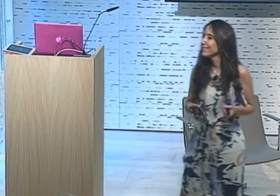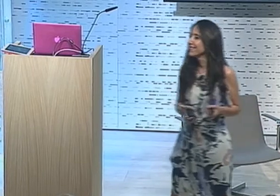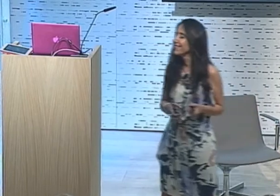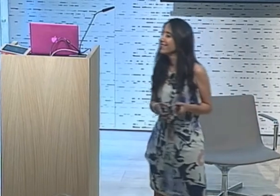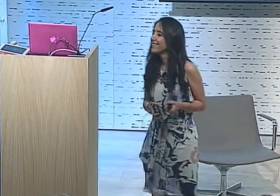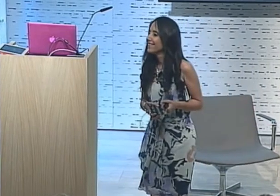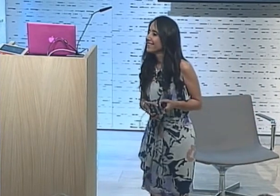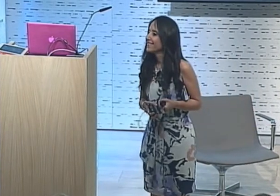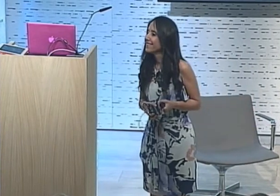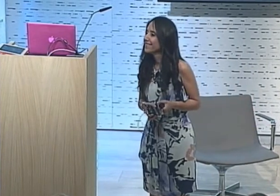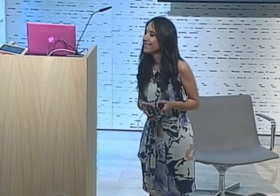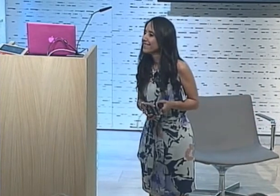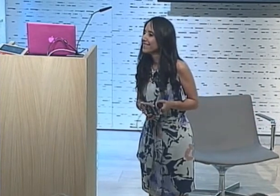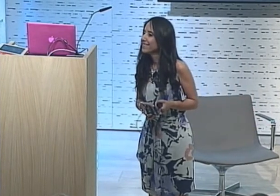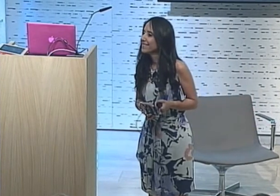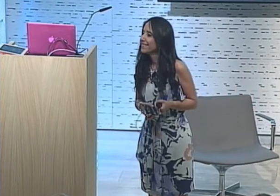Sí.